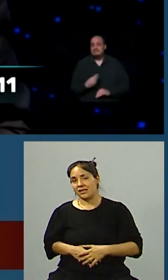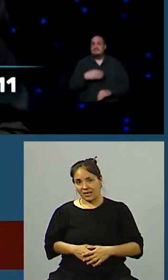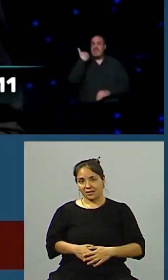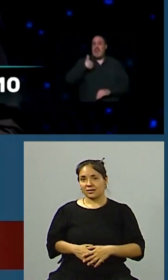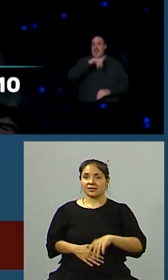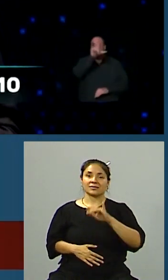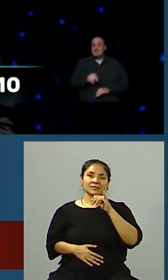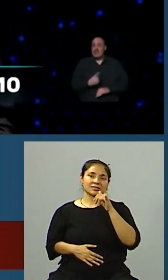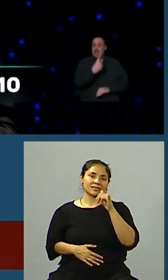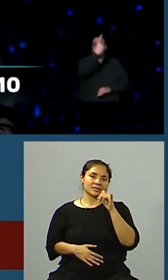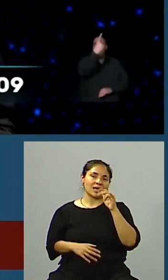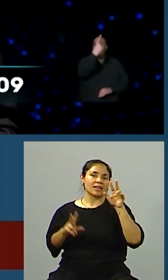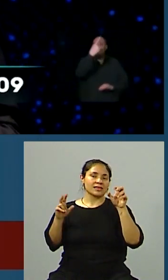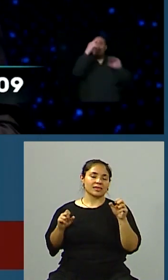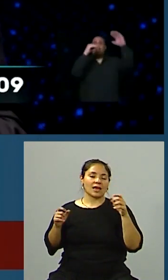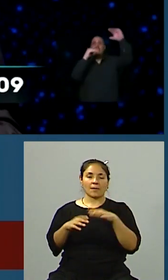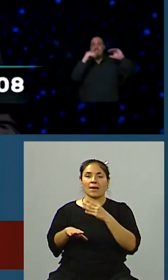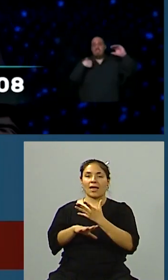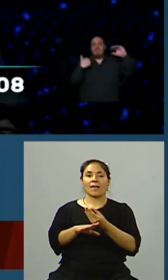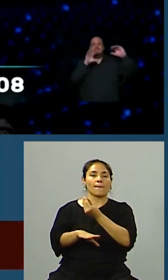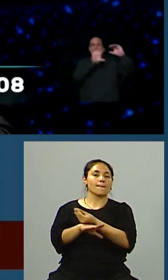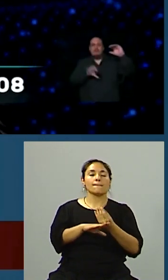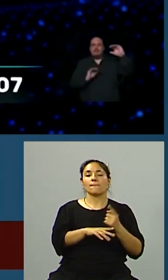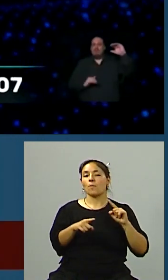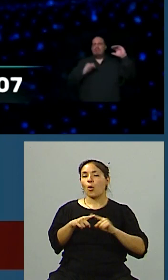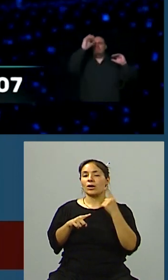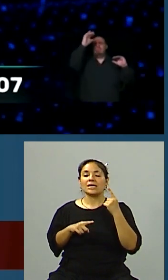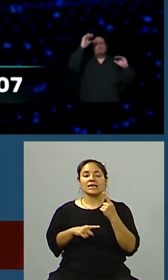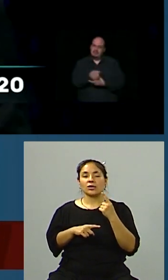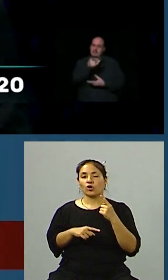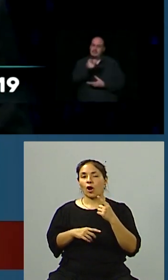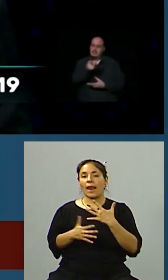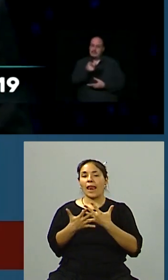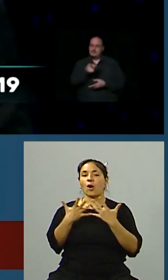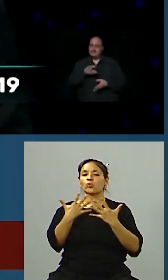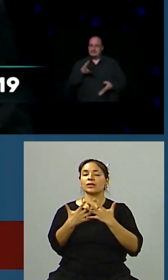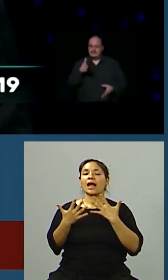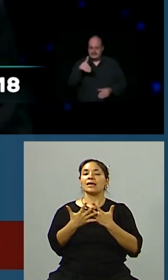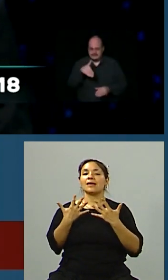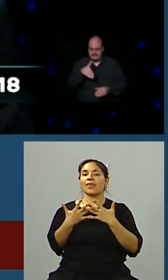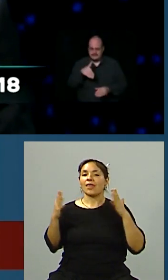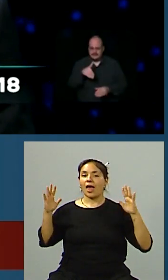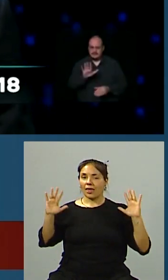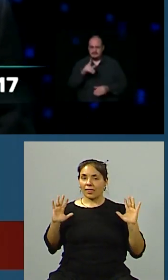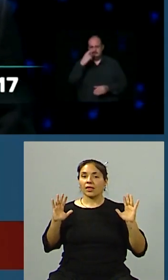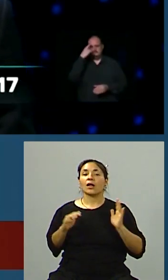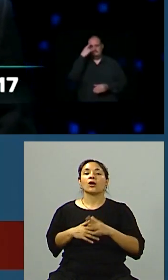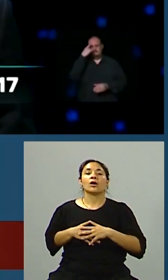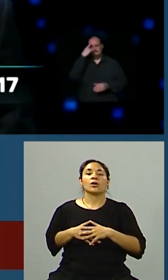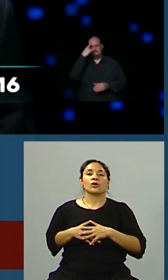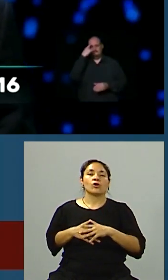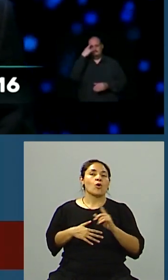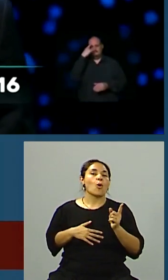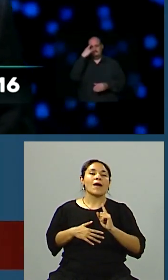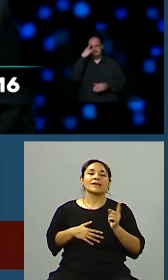la neutralidad de la dirigencia o de los dirigentes no es representativa de la neutralidad de la gente.